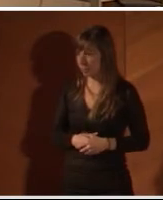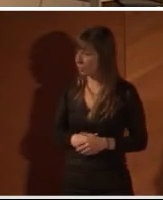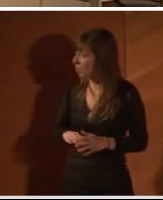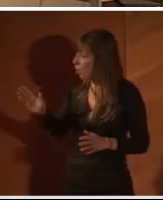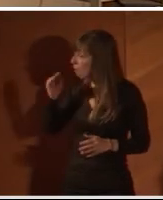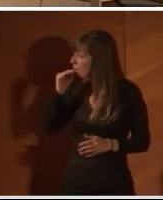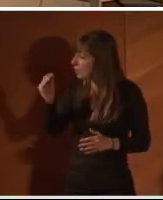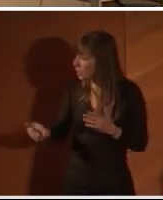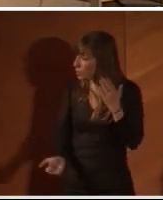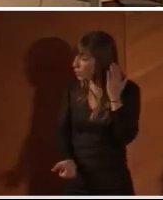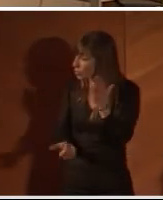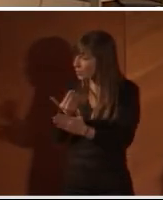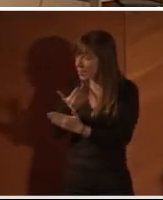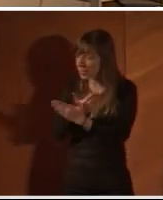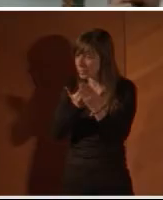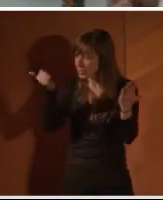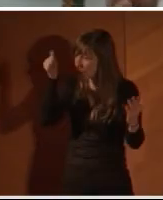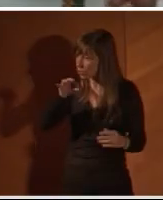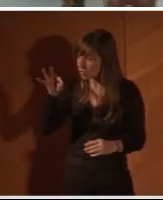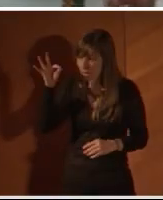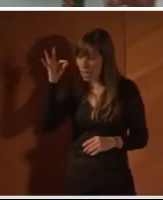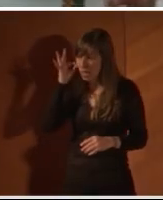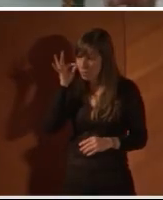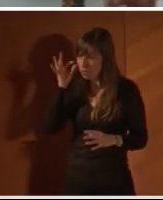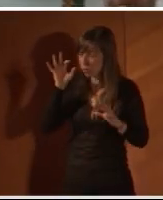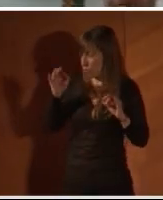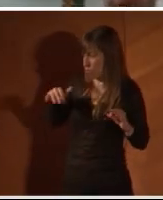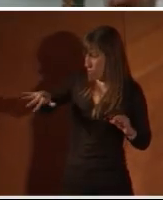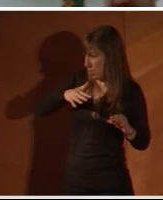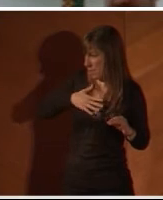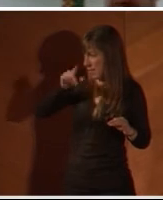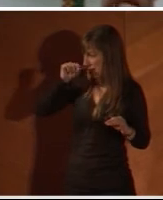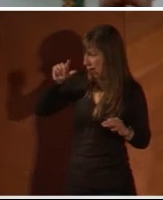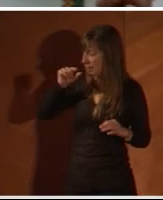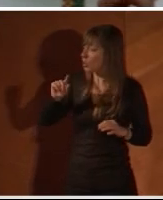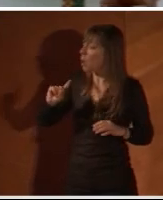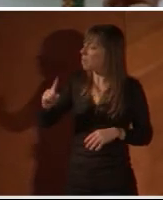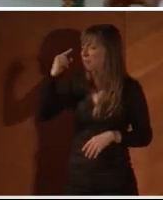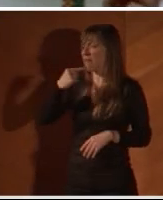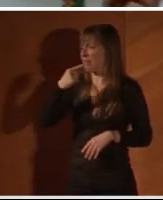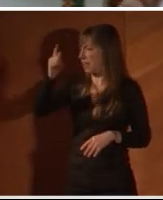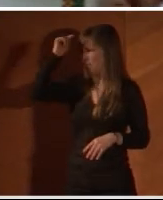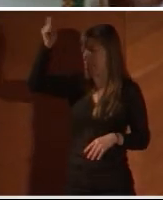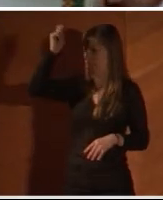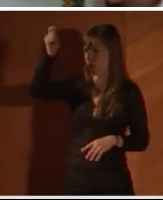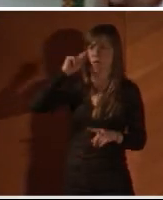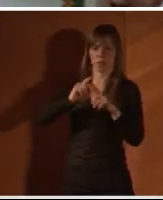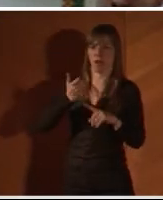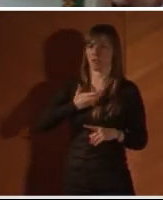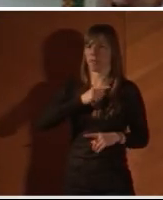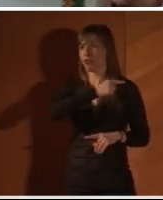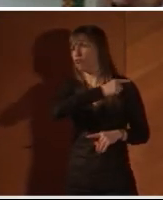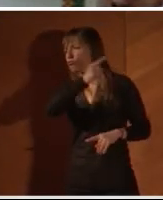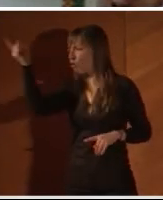Hola, ¿qué tal? Muy buenos días a todos y todas desde Rivas. Antes de nada, quisiera mandar un saludo al resto de ayuntamientos